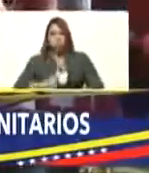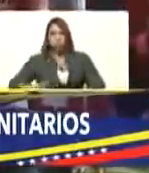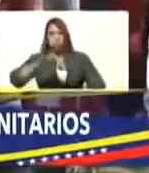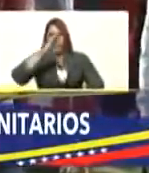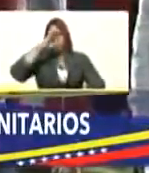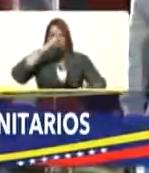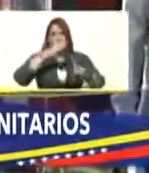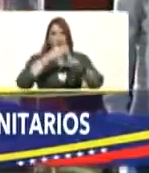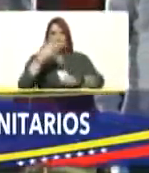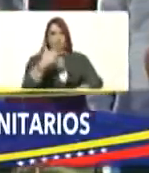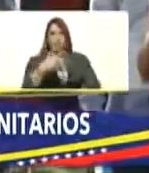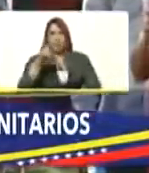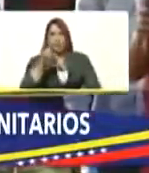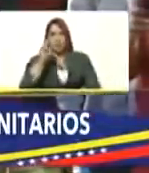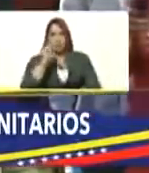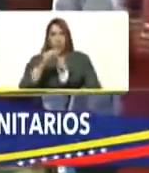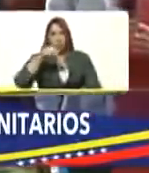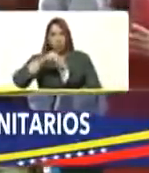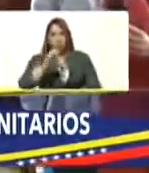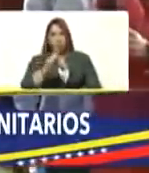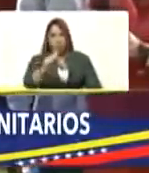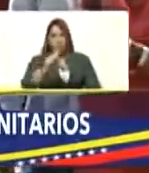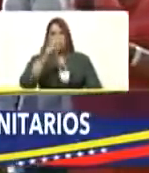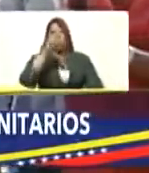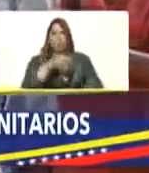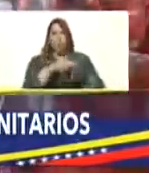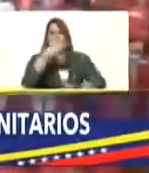las 3R.net 2030.